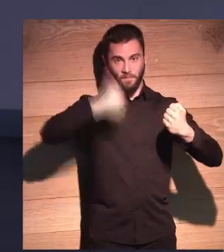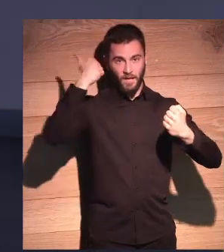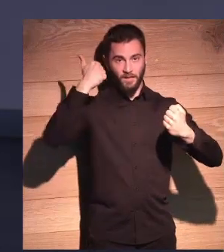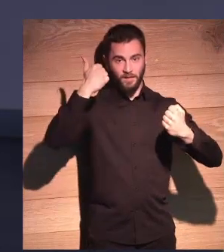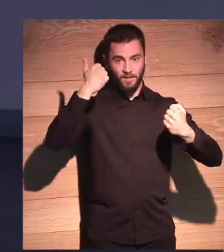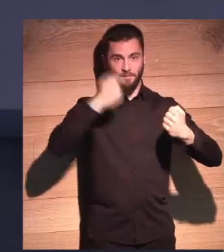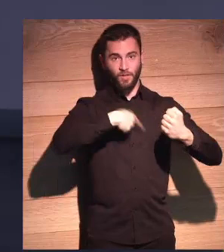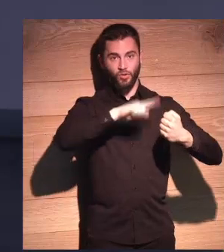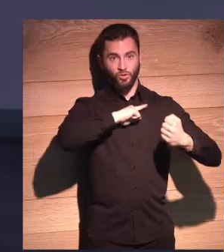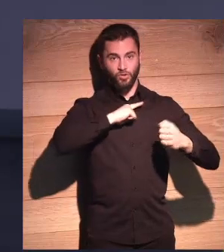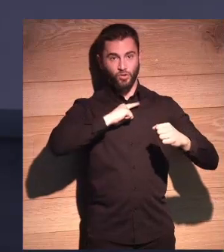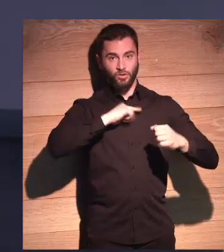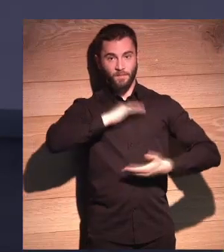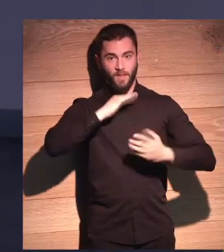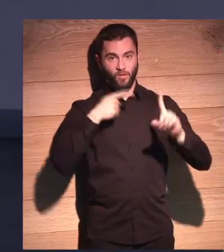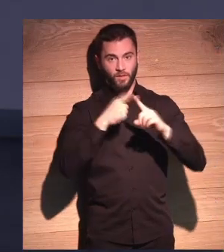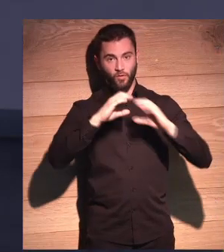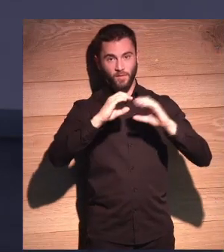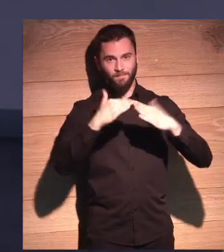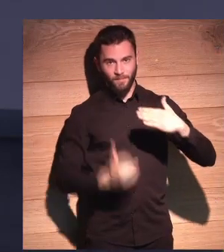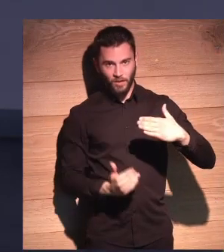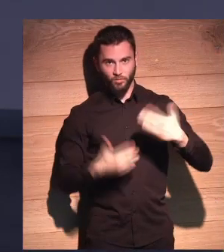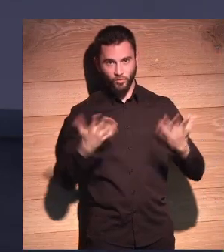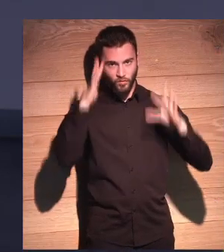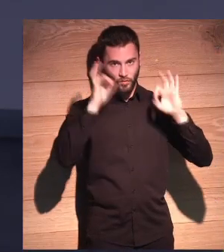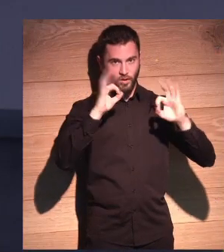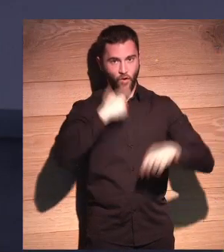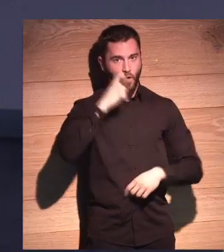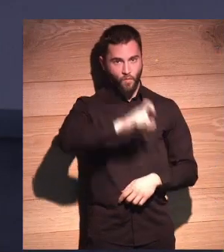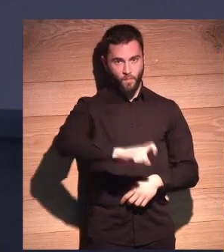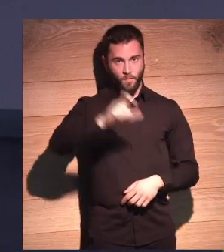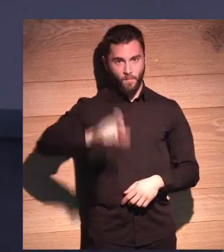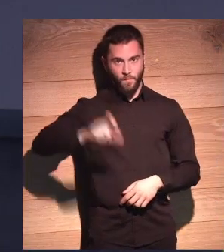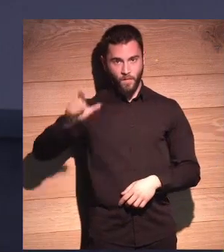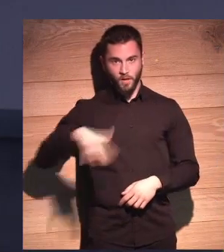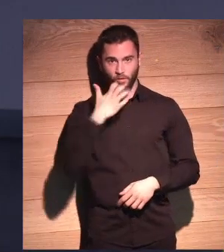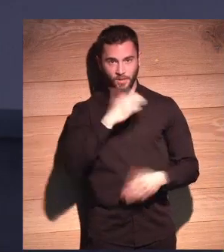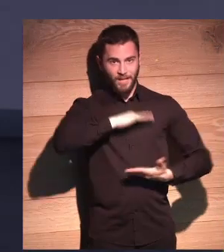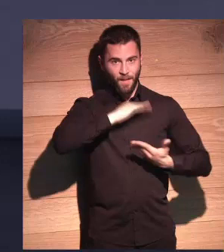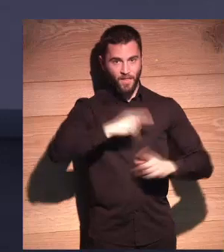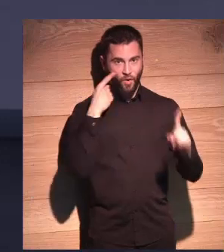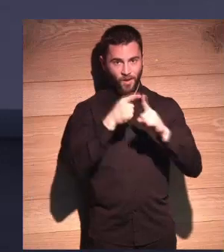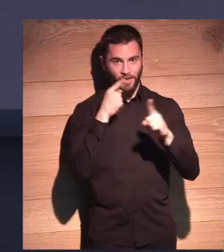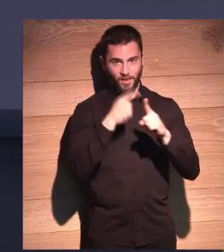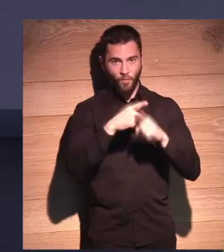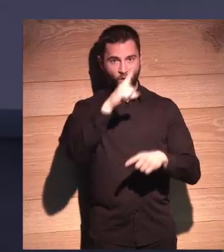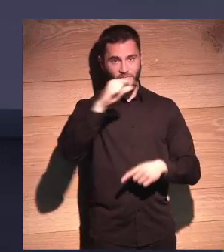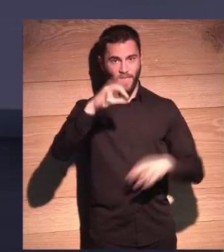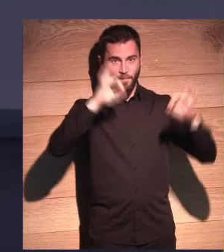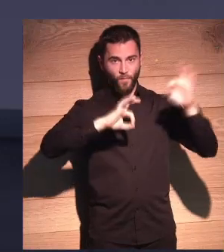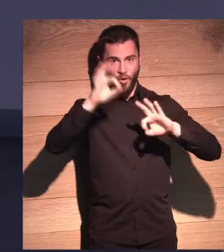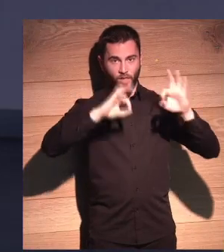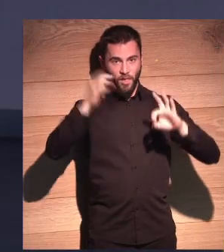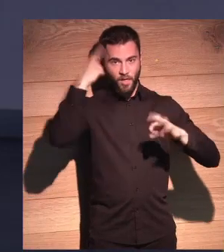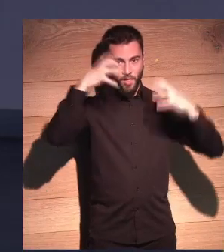somos capaces de comunicar. Y evidentemente, los humanos, cuando seamos capaces de comunicar el 100% de lo